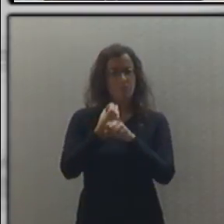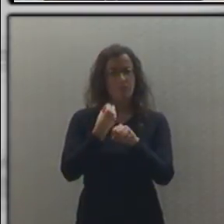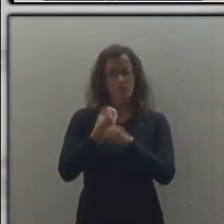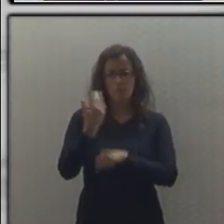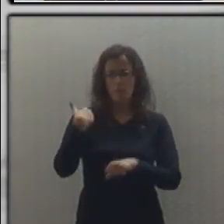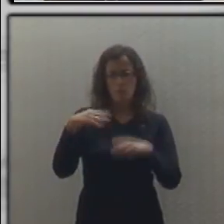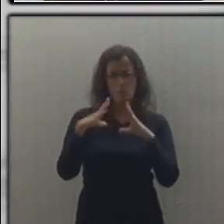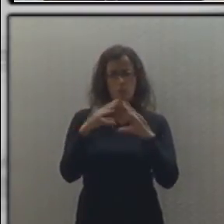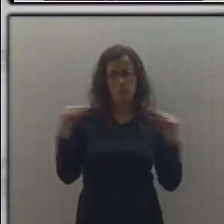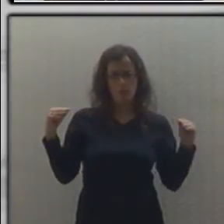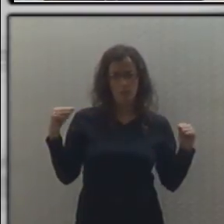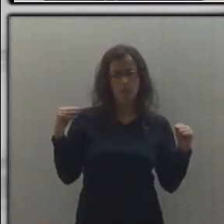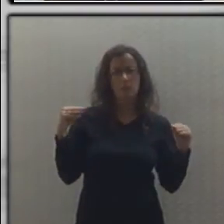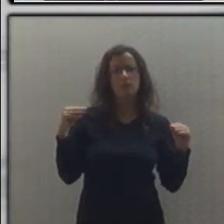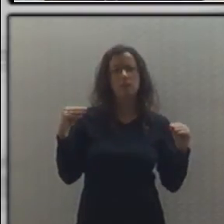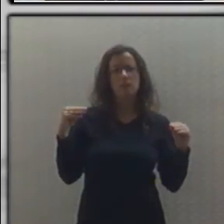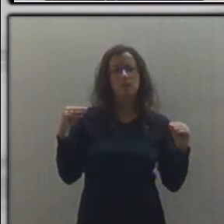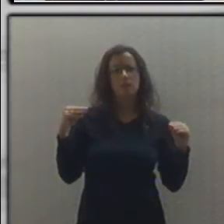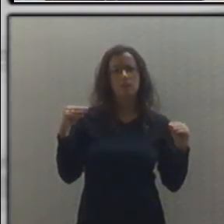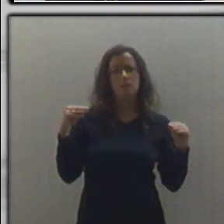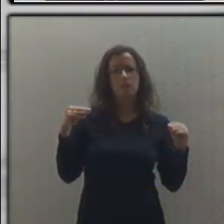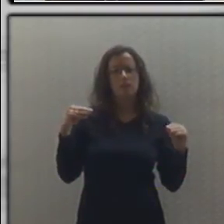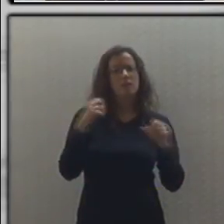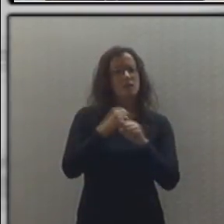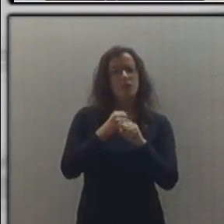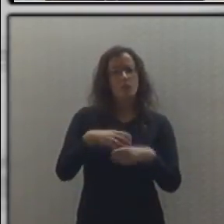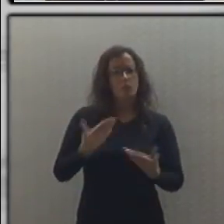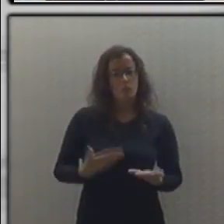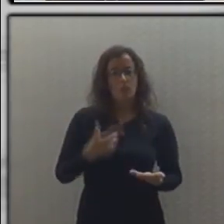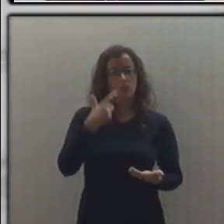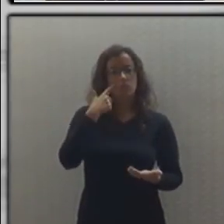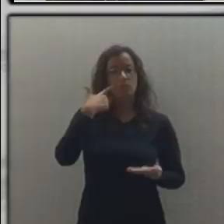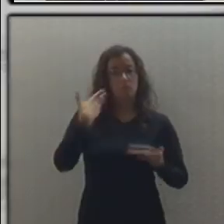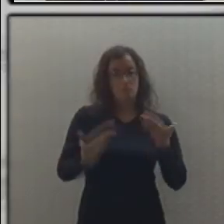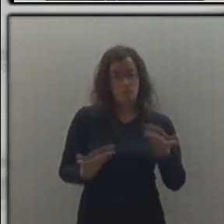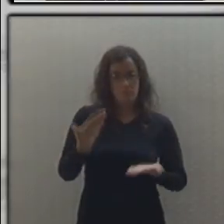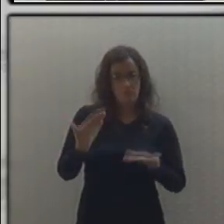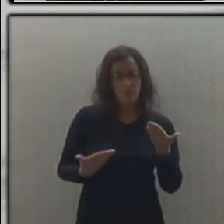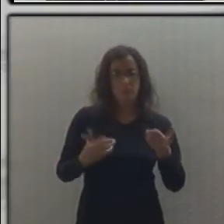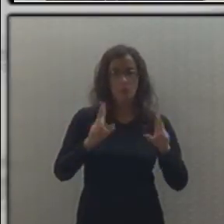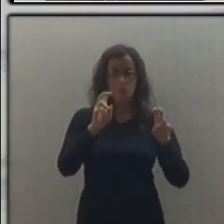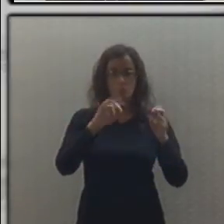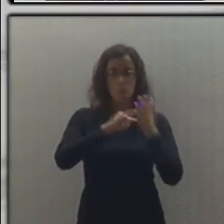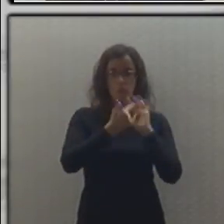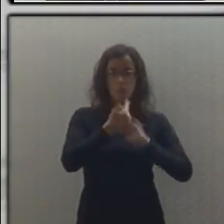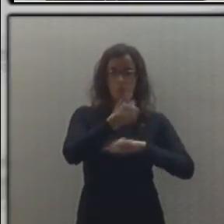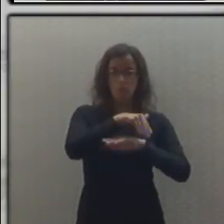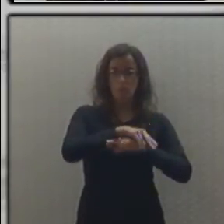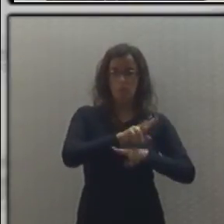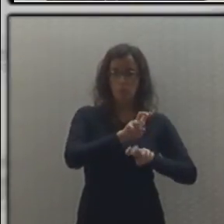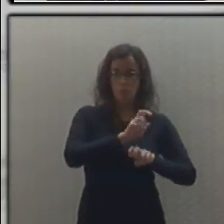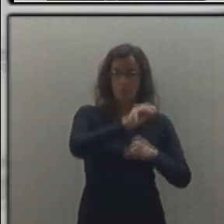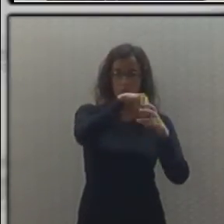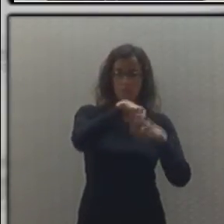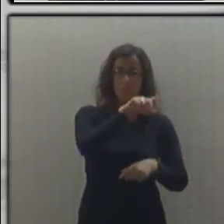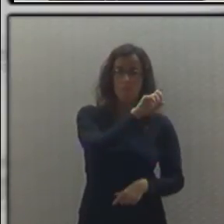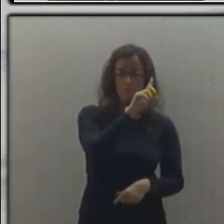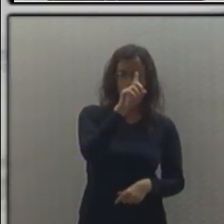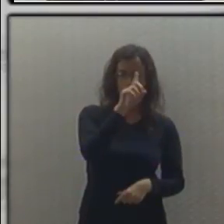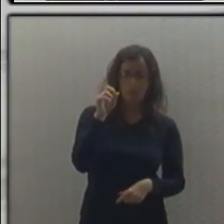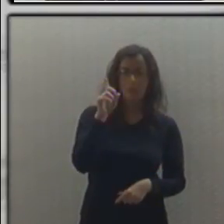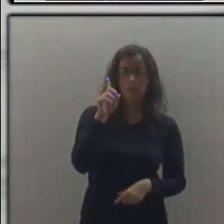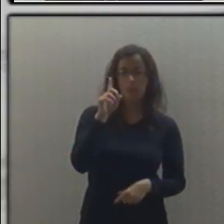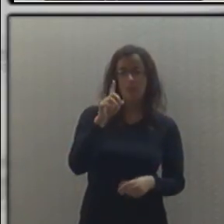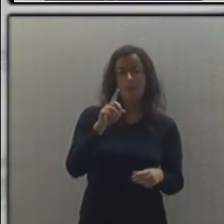hicimos en la universidad, comparando los nuevos proyectos urbanísticos que se han dado en Madrid, en este caso era